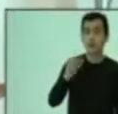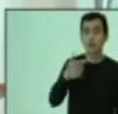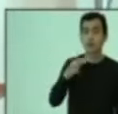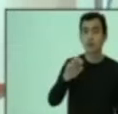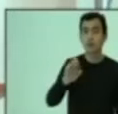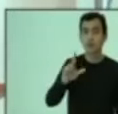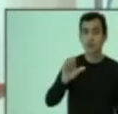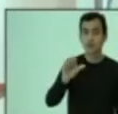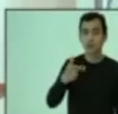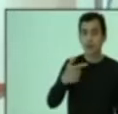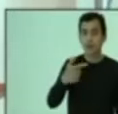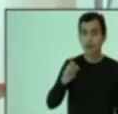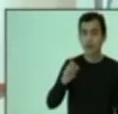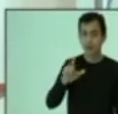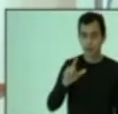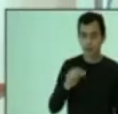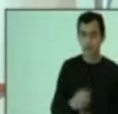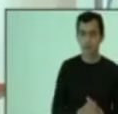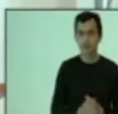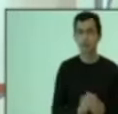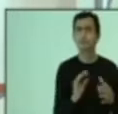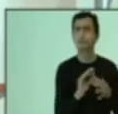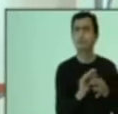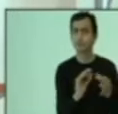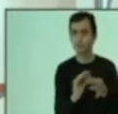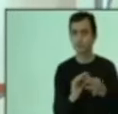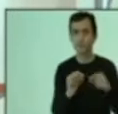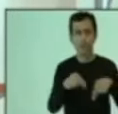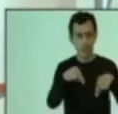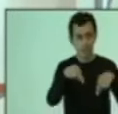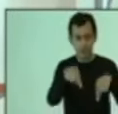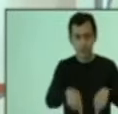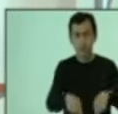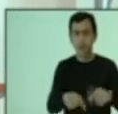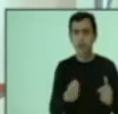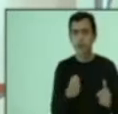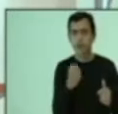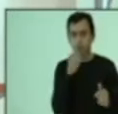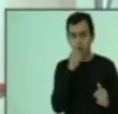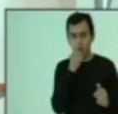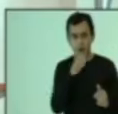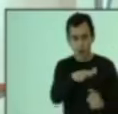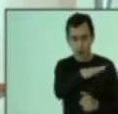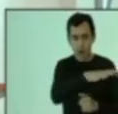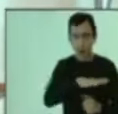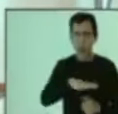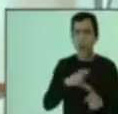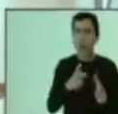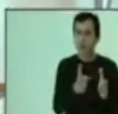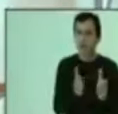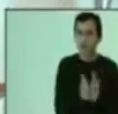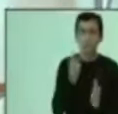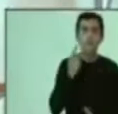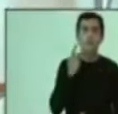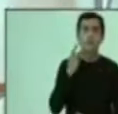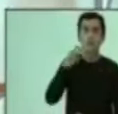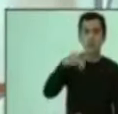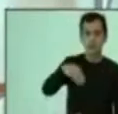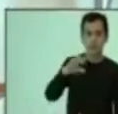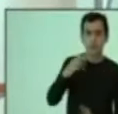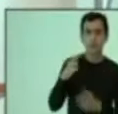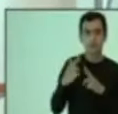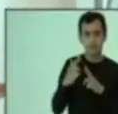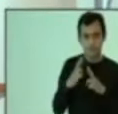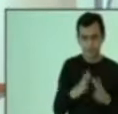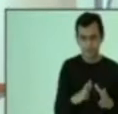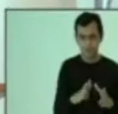Santiago y quiero decirles que estoy aquí representando a Movimiento Ciudadano.